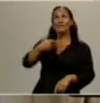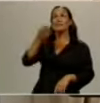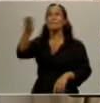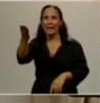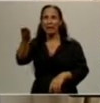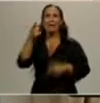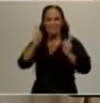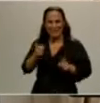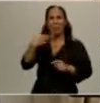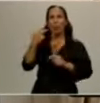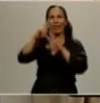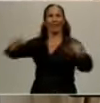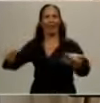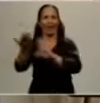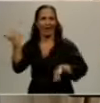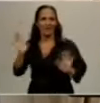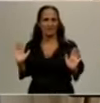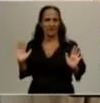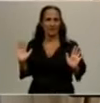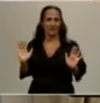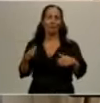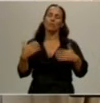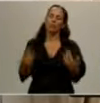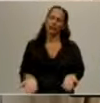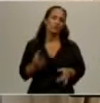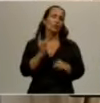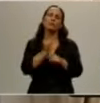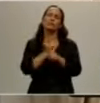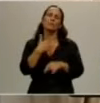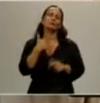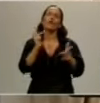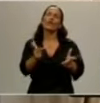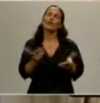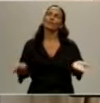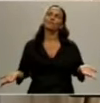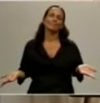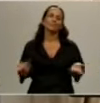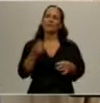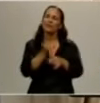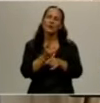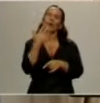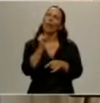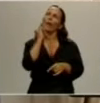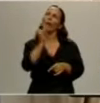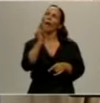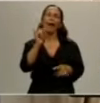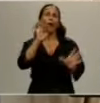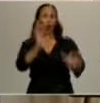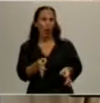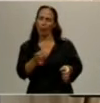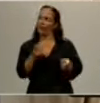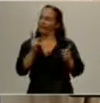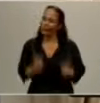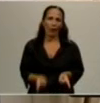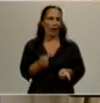había obtenido. Así todo, y como siempre digo, en la Argentina hay que terminar aclarando lo obvio y lo más simple.